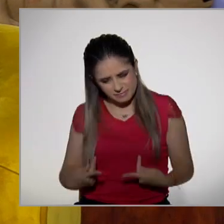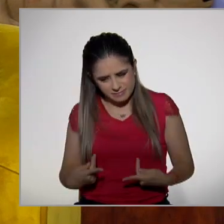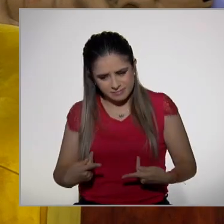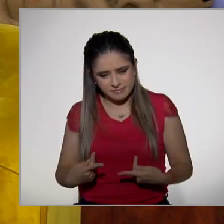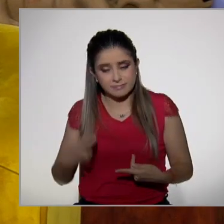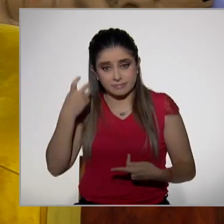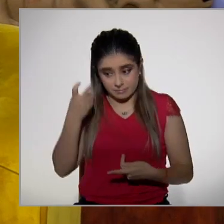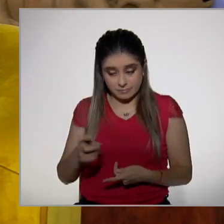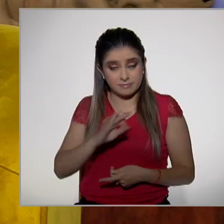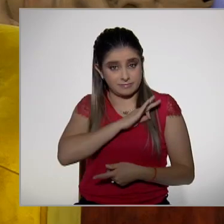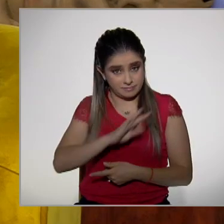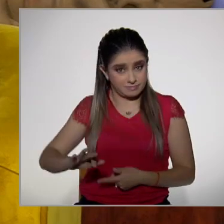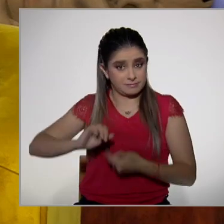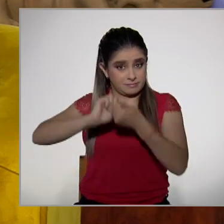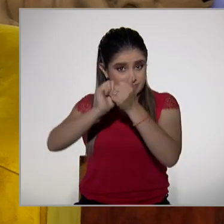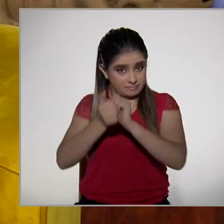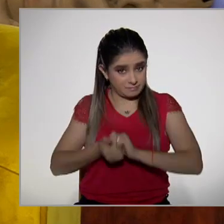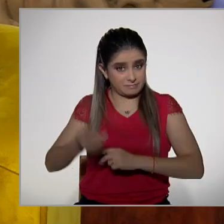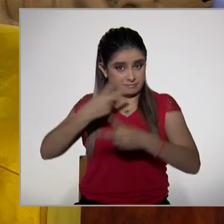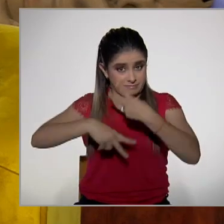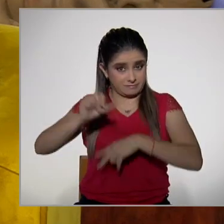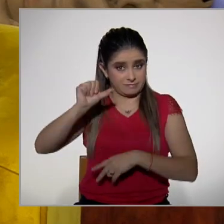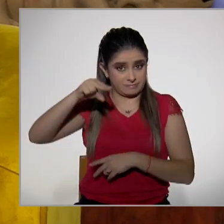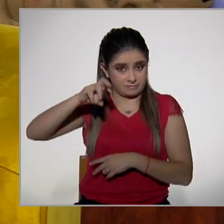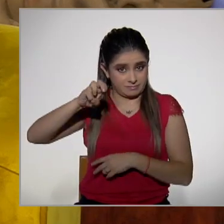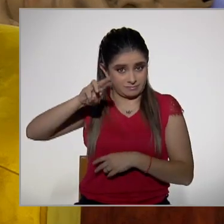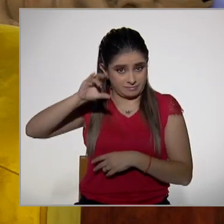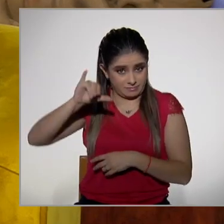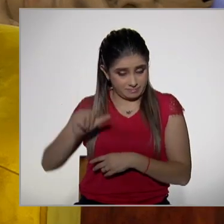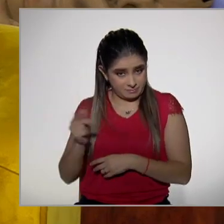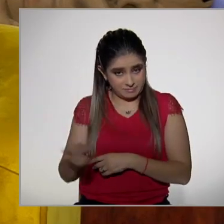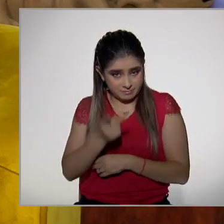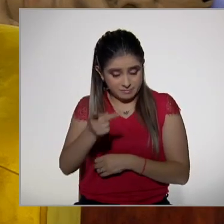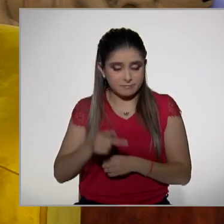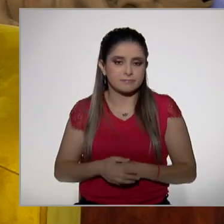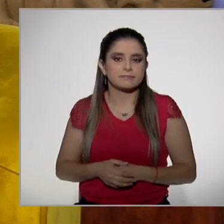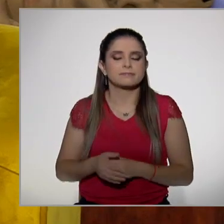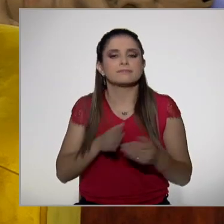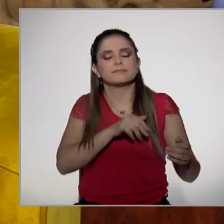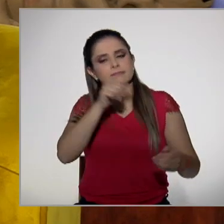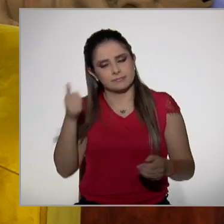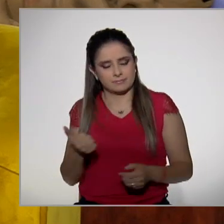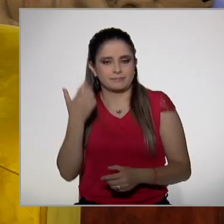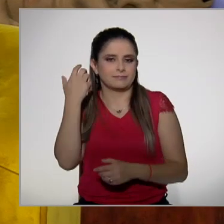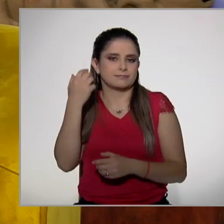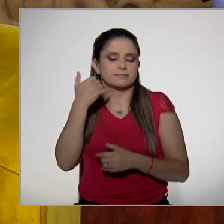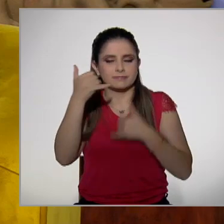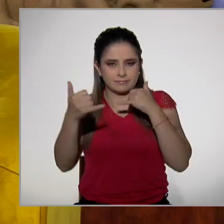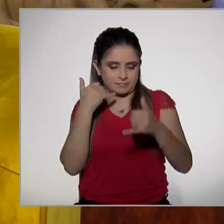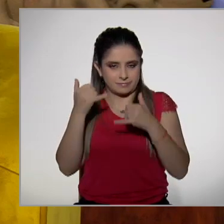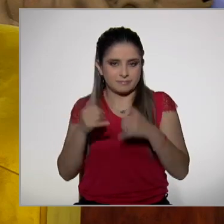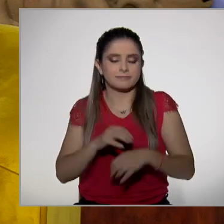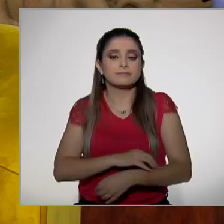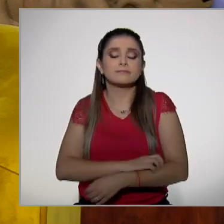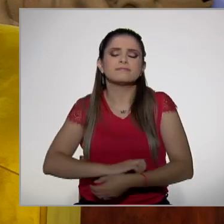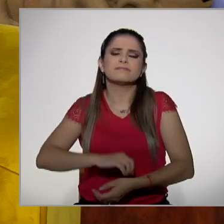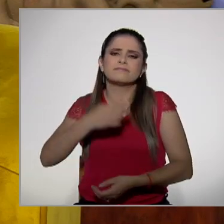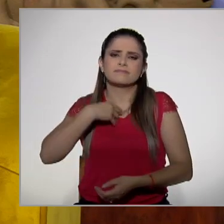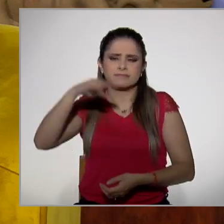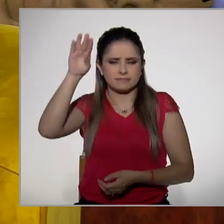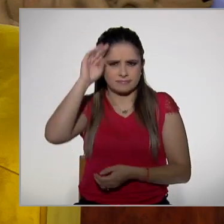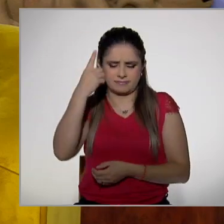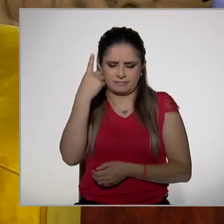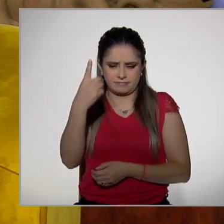predisposición a desarrollar anemia alfonso guerra- nos llama para decirnos que me parece un comentario